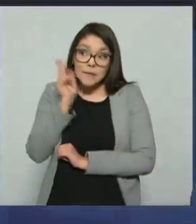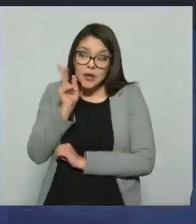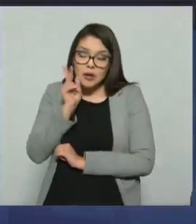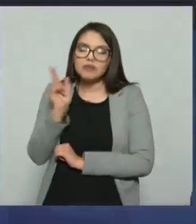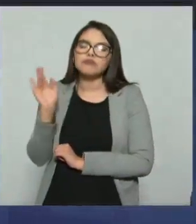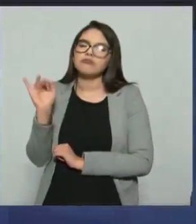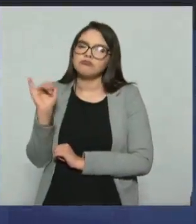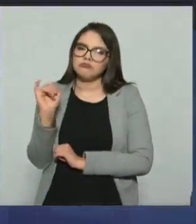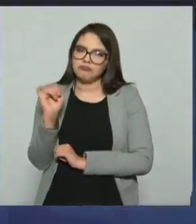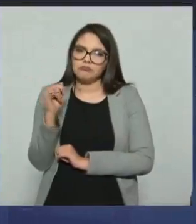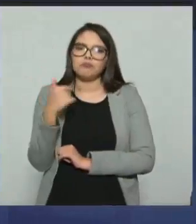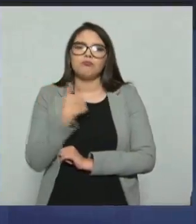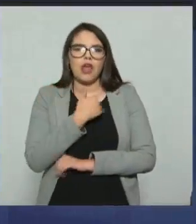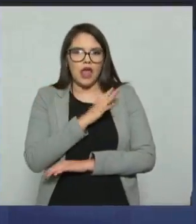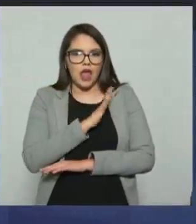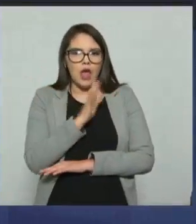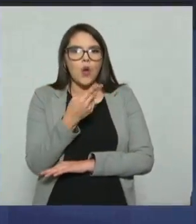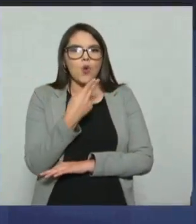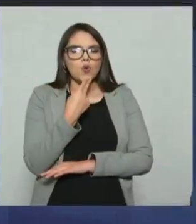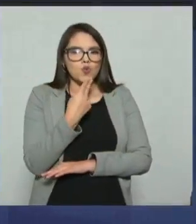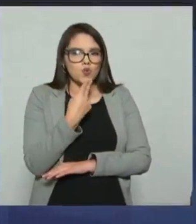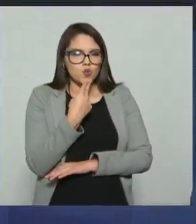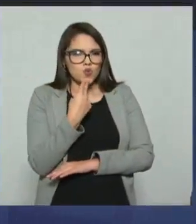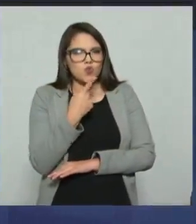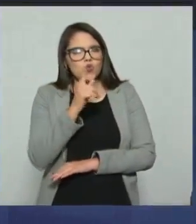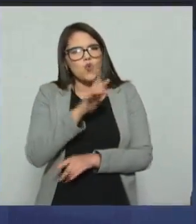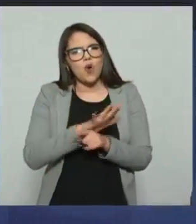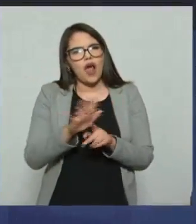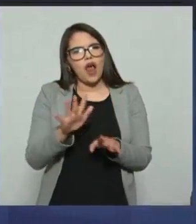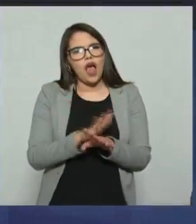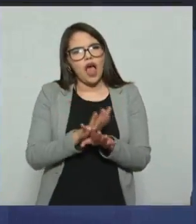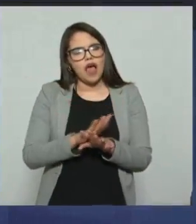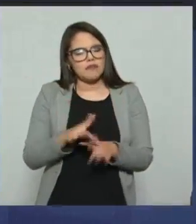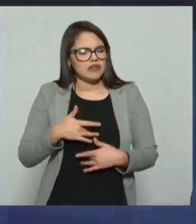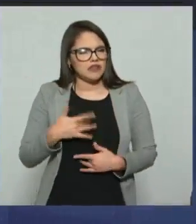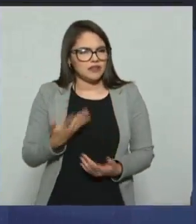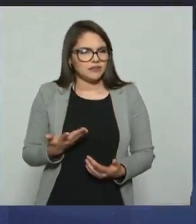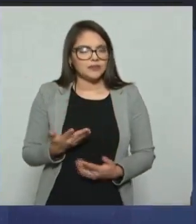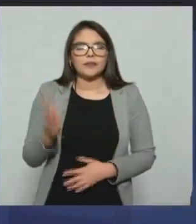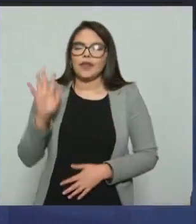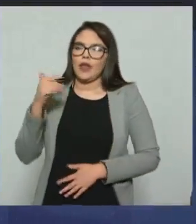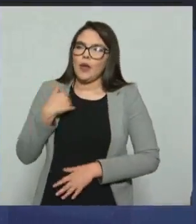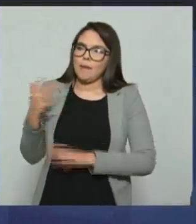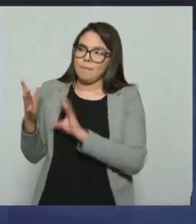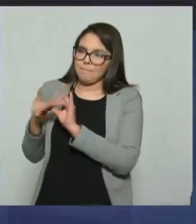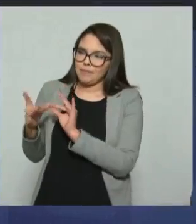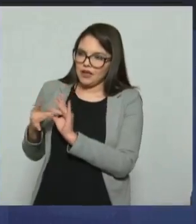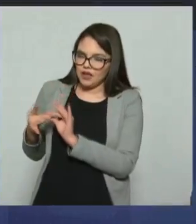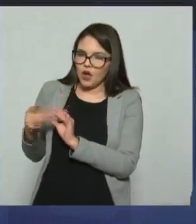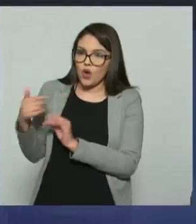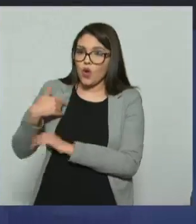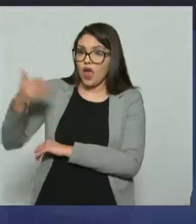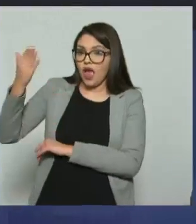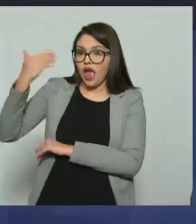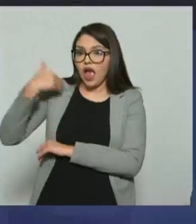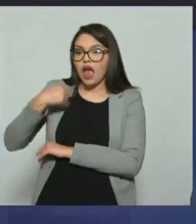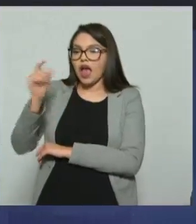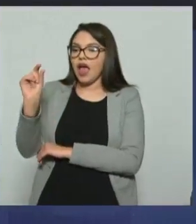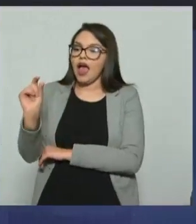usas, ¿cierto? Sí, a ver. ¿Qué cambios has sentido? Déjenme que yo les diga, yo anteriormente lo tomaba en